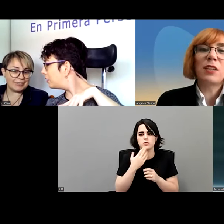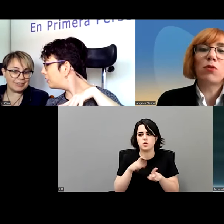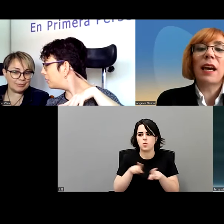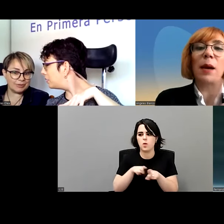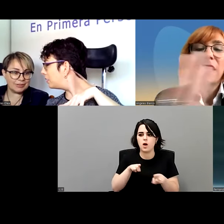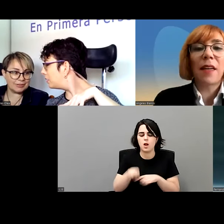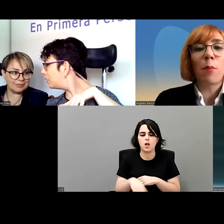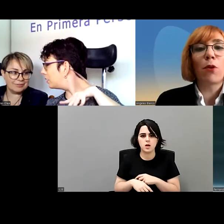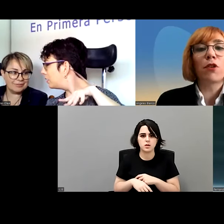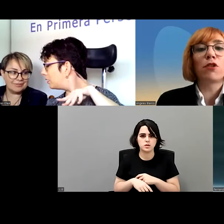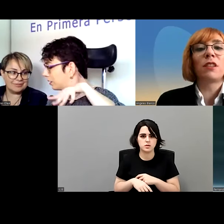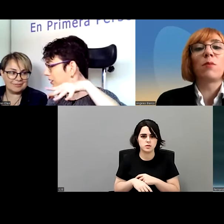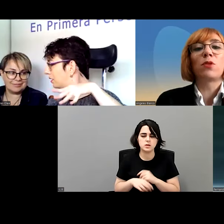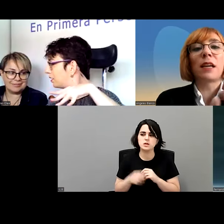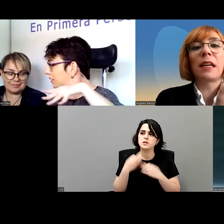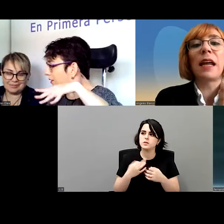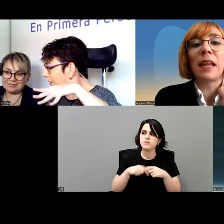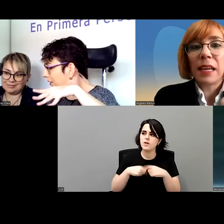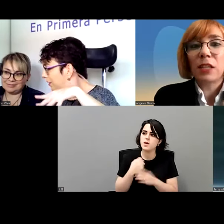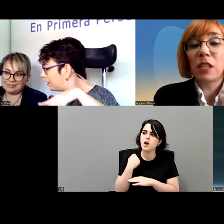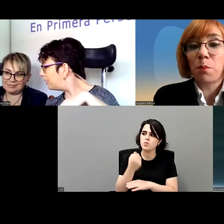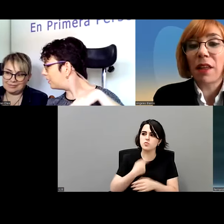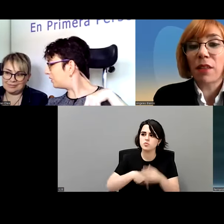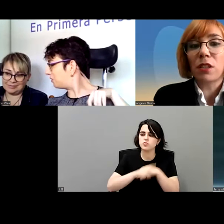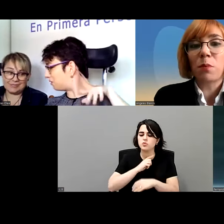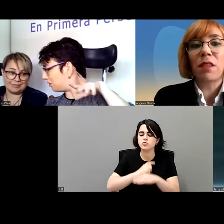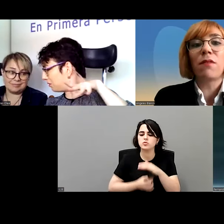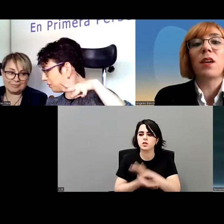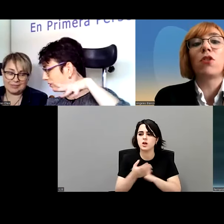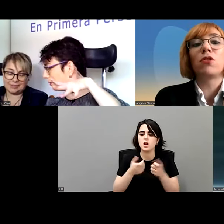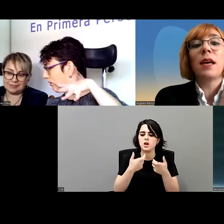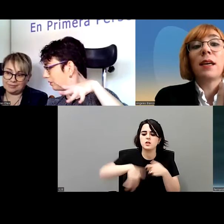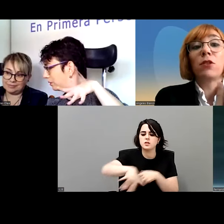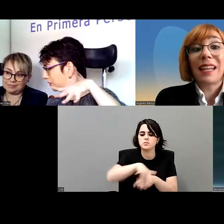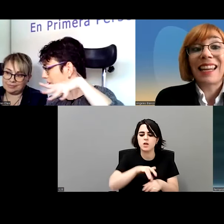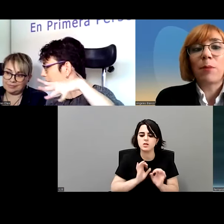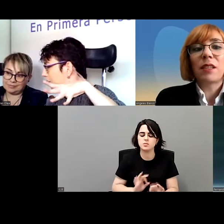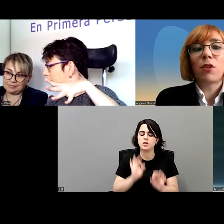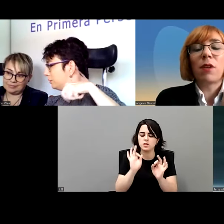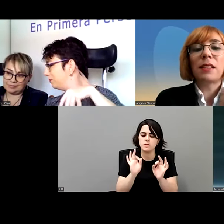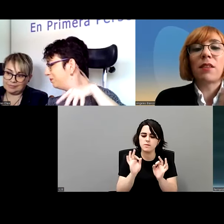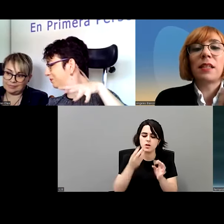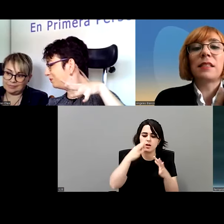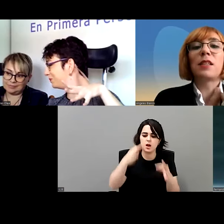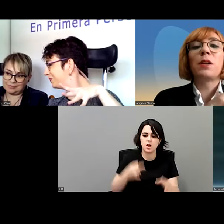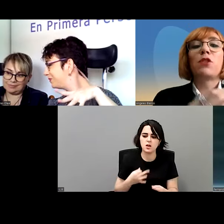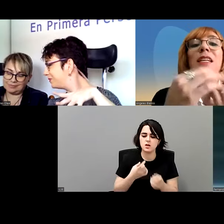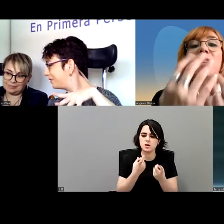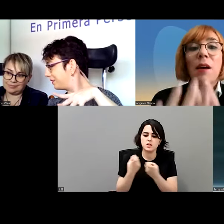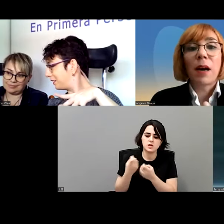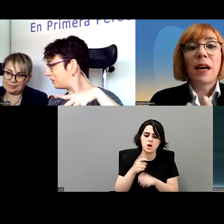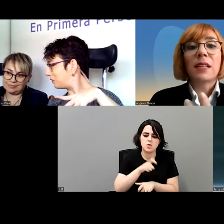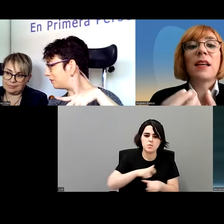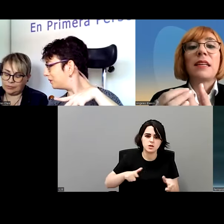O sea, ¿es un traje a medida de apoyos donde tenemos que generar esos espacios específicos donde realmente se cubran las necesidades de las